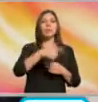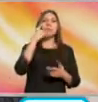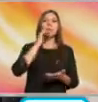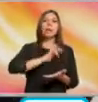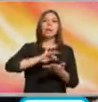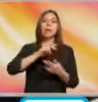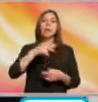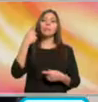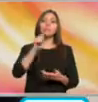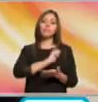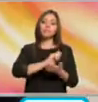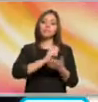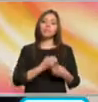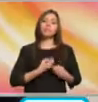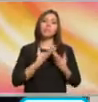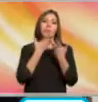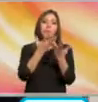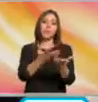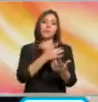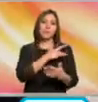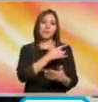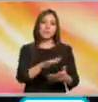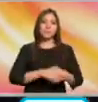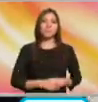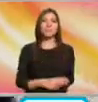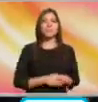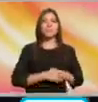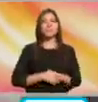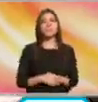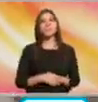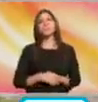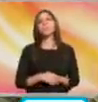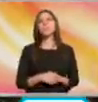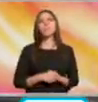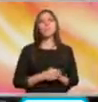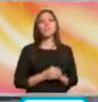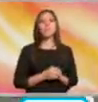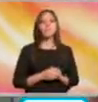¿sale? Abusado, que ya le salió lo poeta, ¿eh? Vámonos.